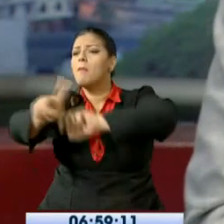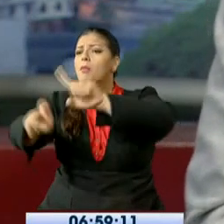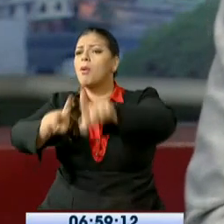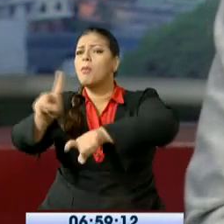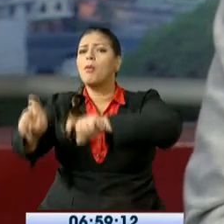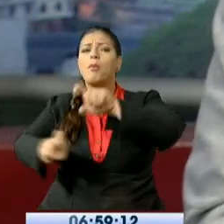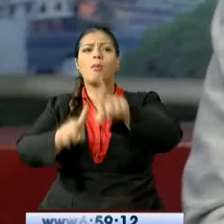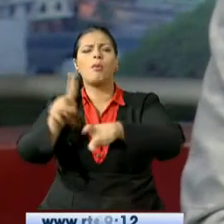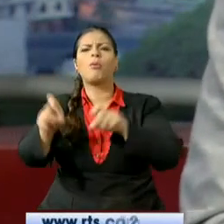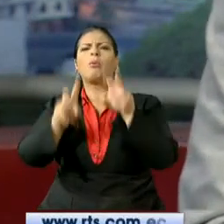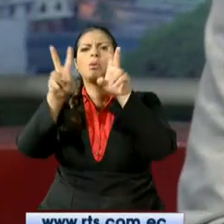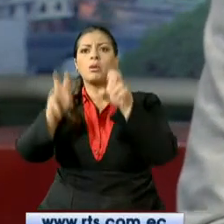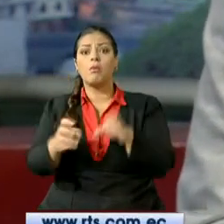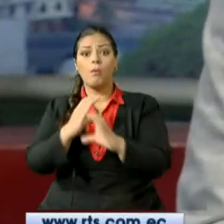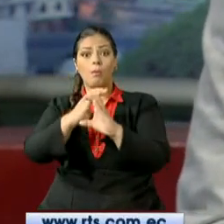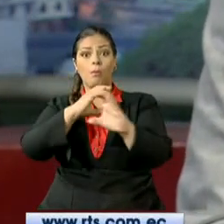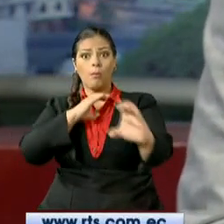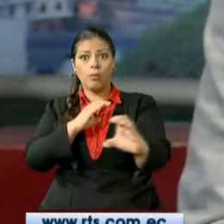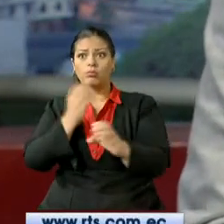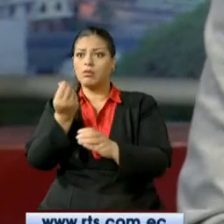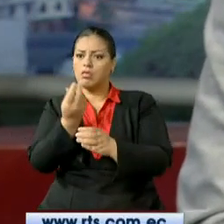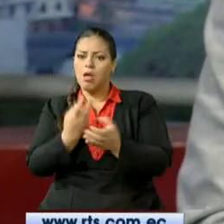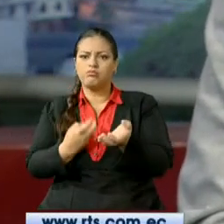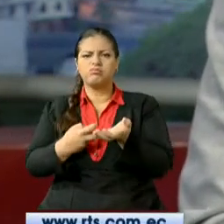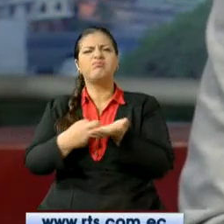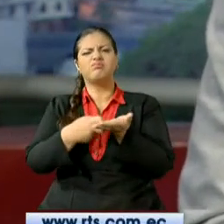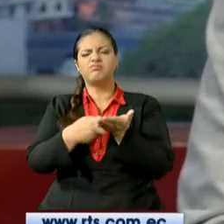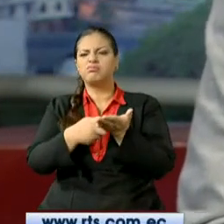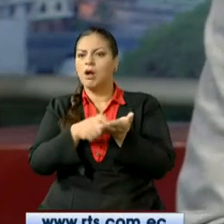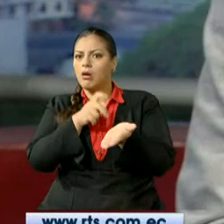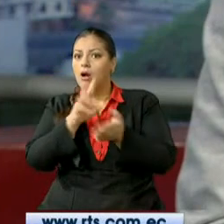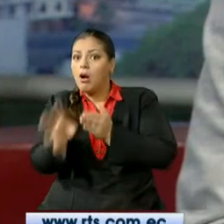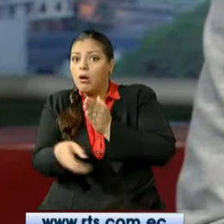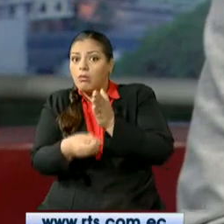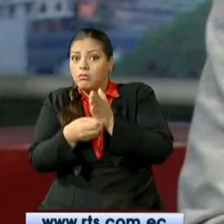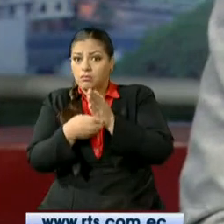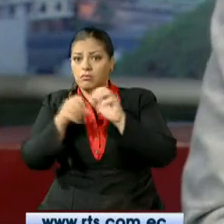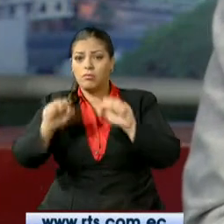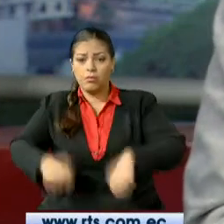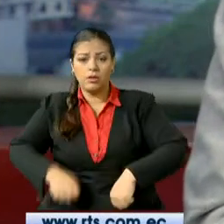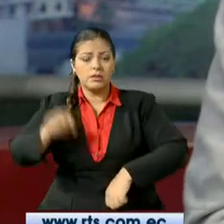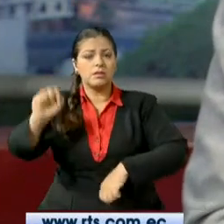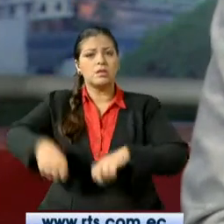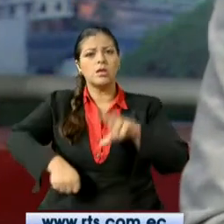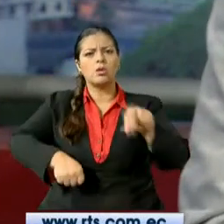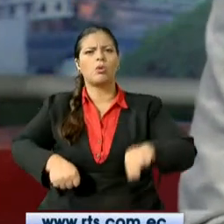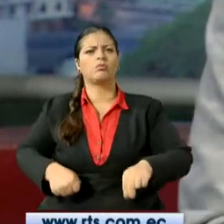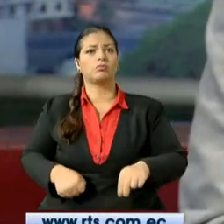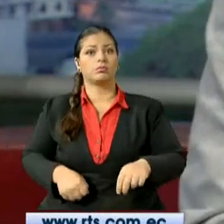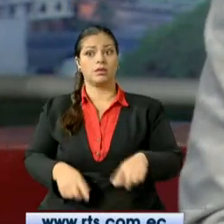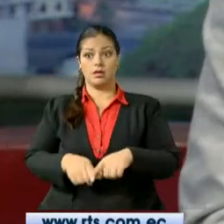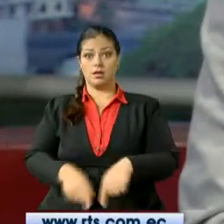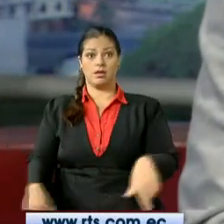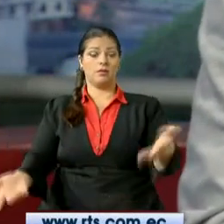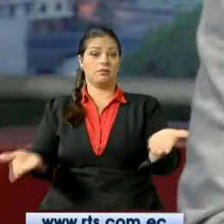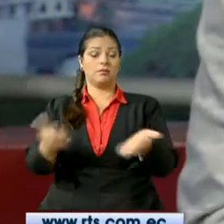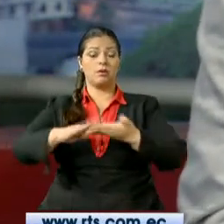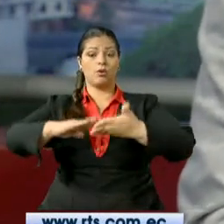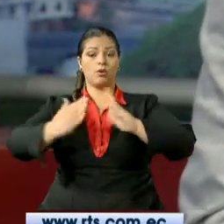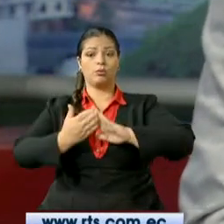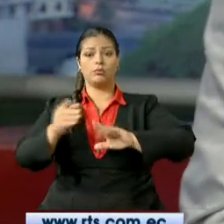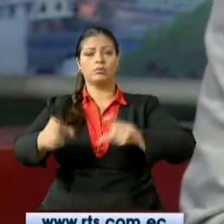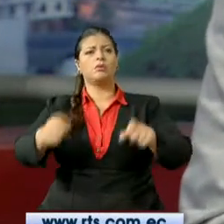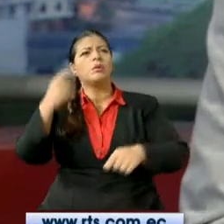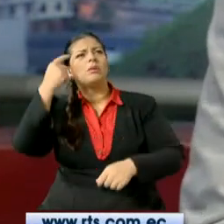de buses debido a la situación económica. Mientras que en la ciudadanía, en la comunidad, hay opiniones divididas sobre